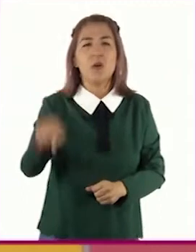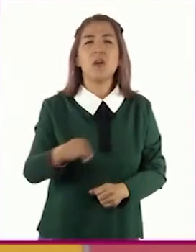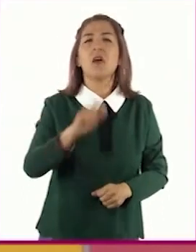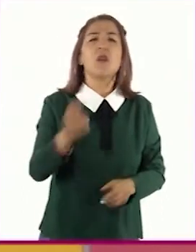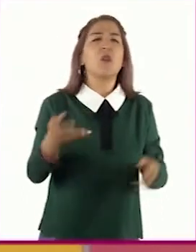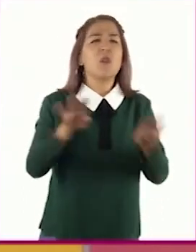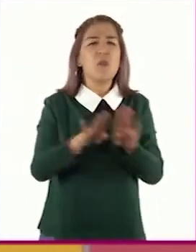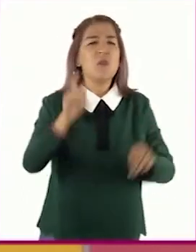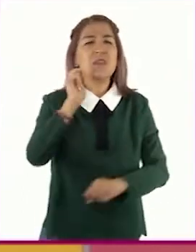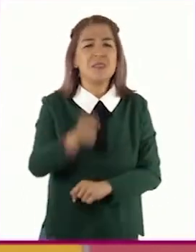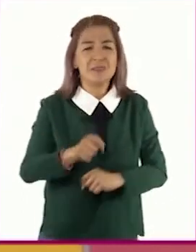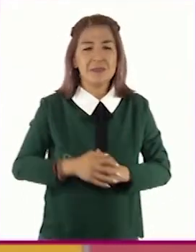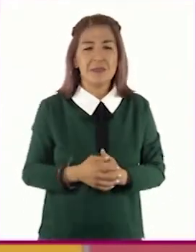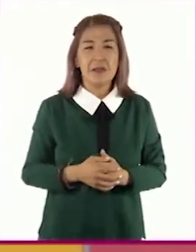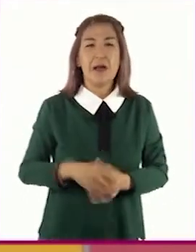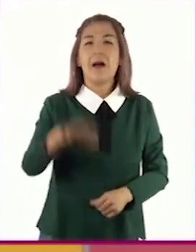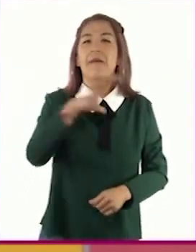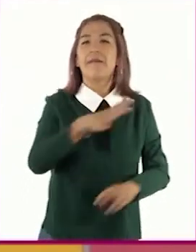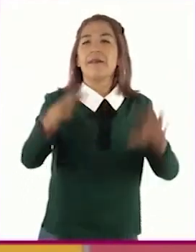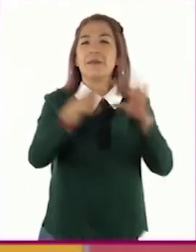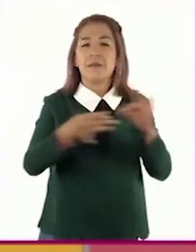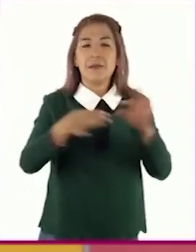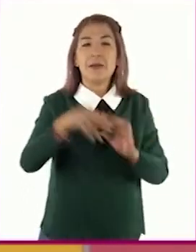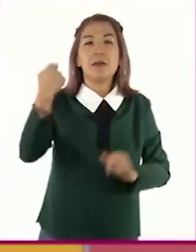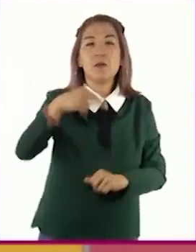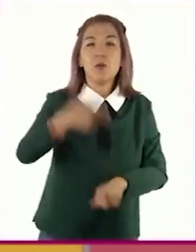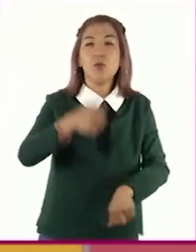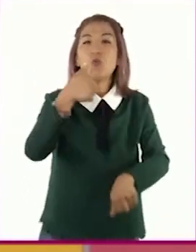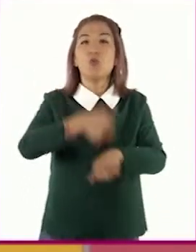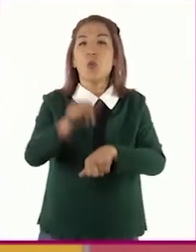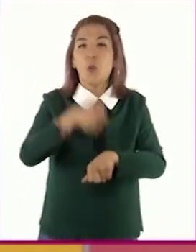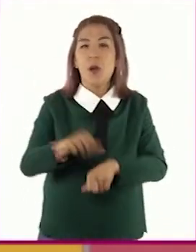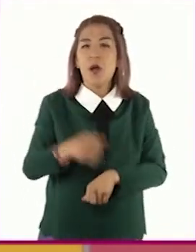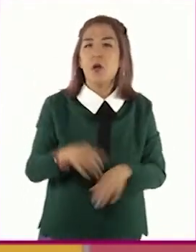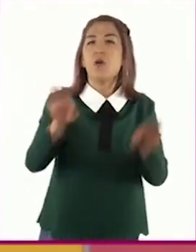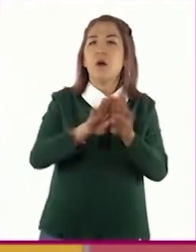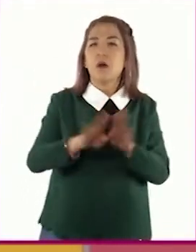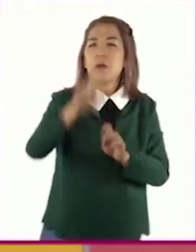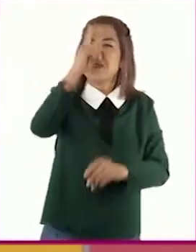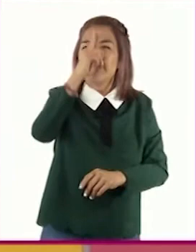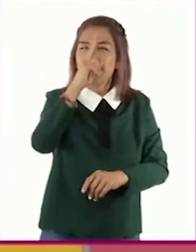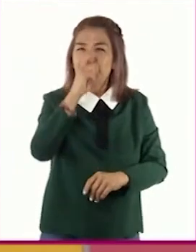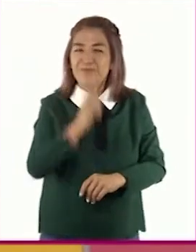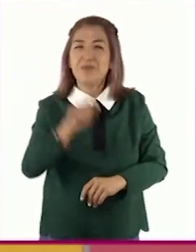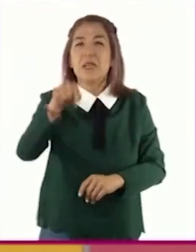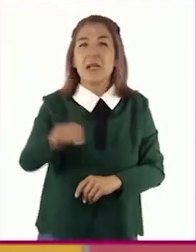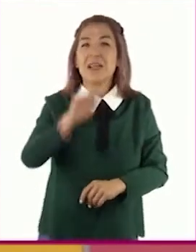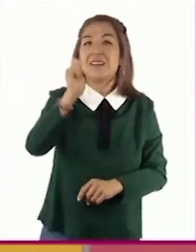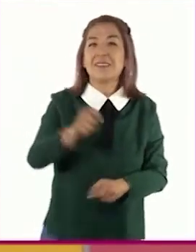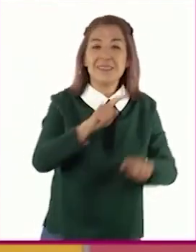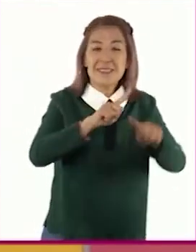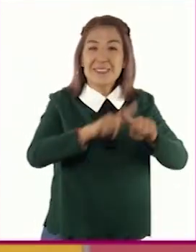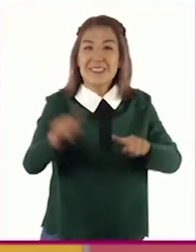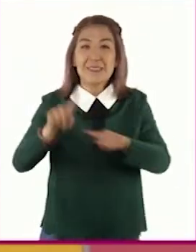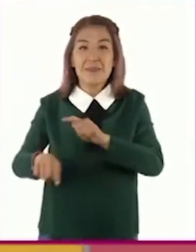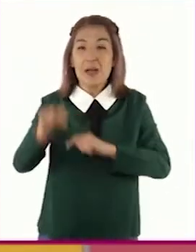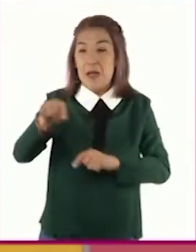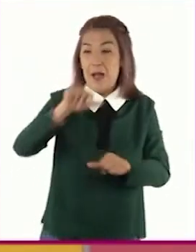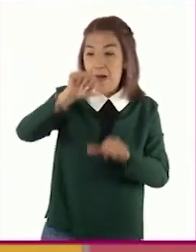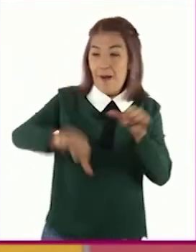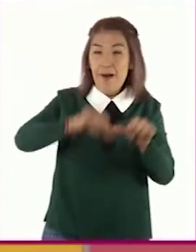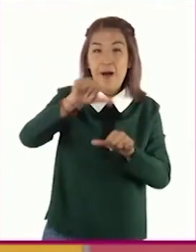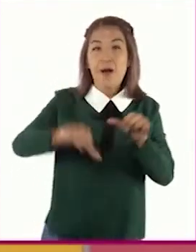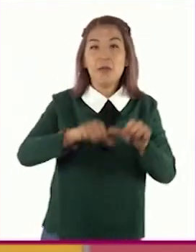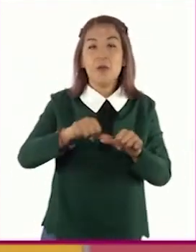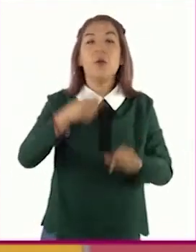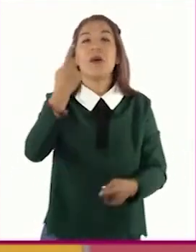óxido-reducción tenemos un indicador que se llama número de oxidación y que se nos mide qué tan diferente es un átomo